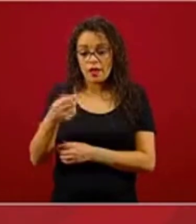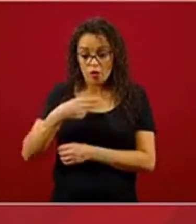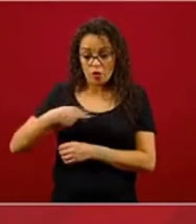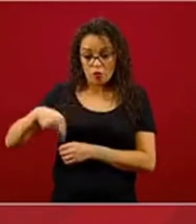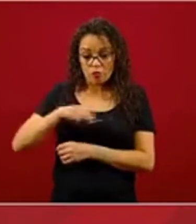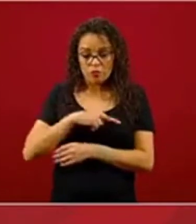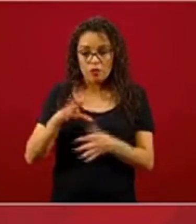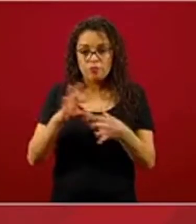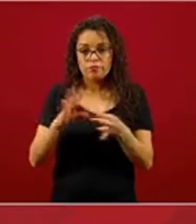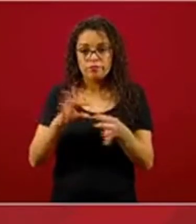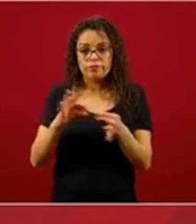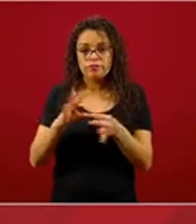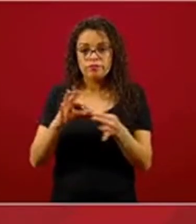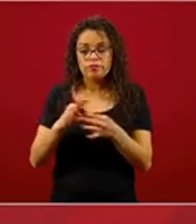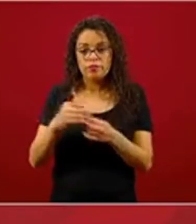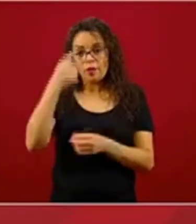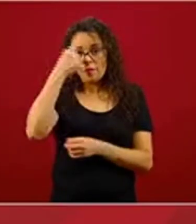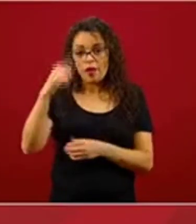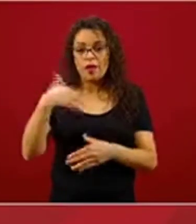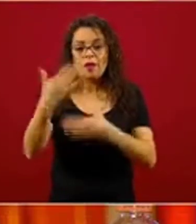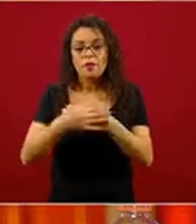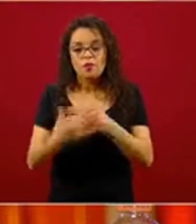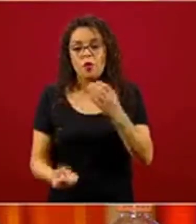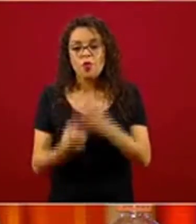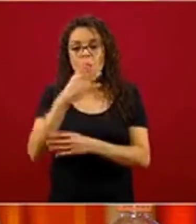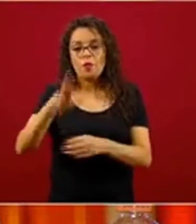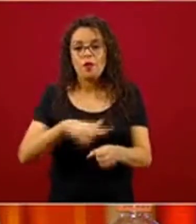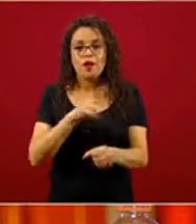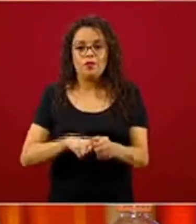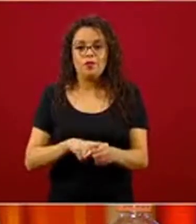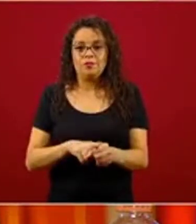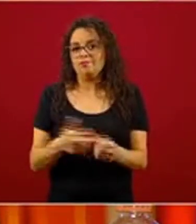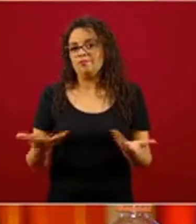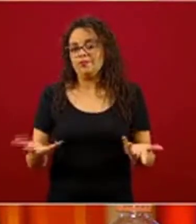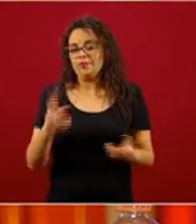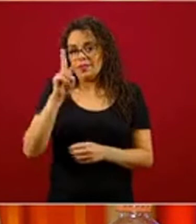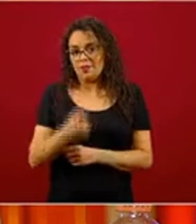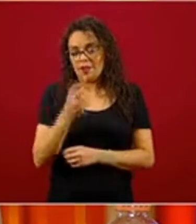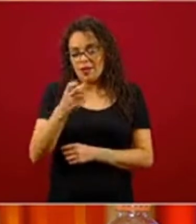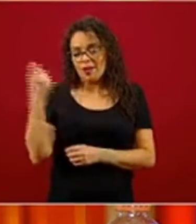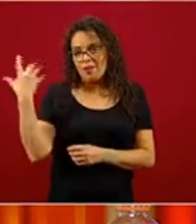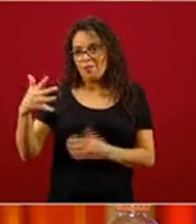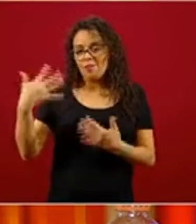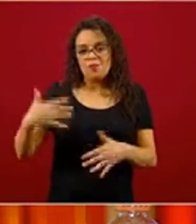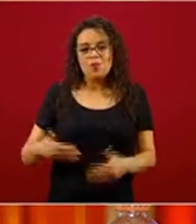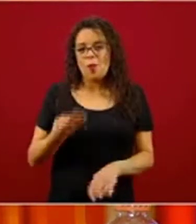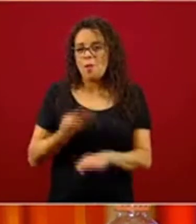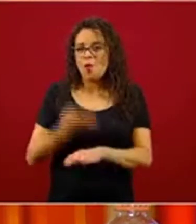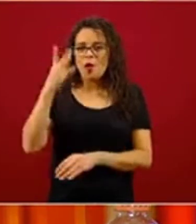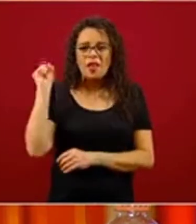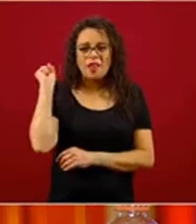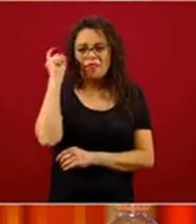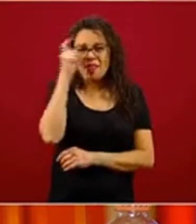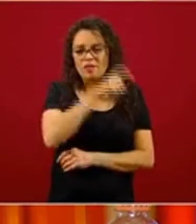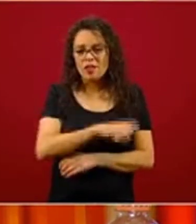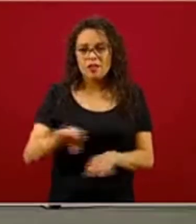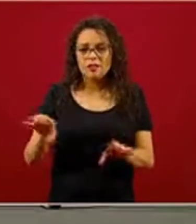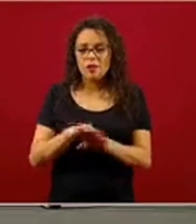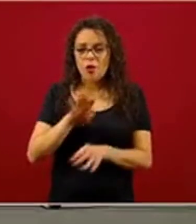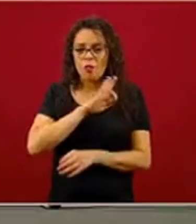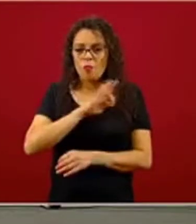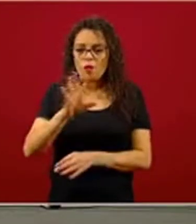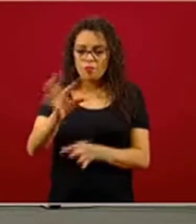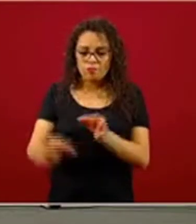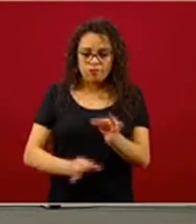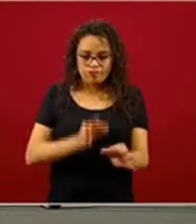tránsito a la nueva normalidad. Es complejo, es muy complejo que no solamente encontrar el punto exacto, el punto